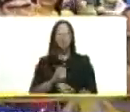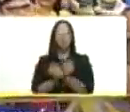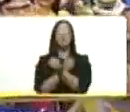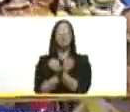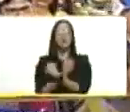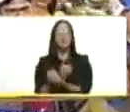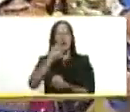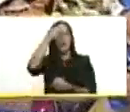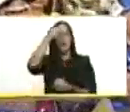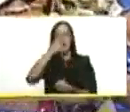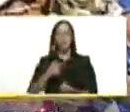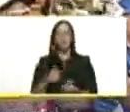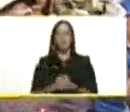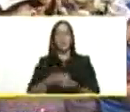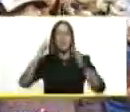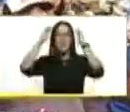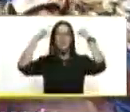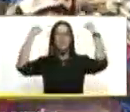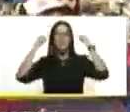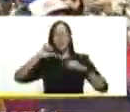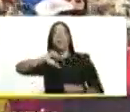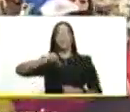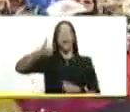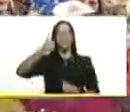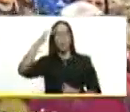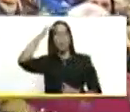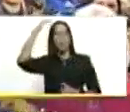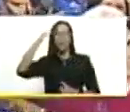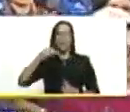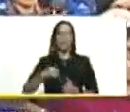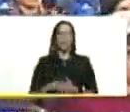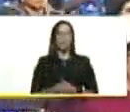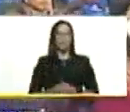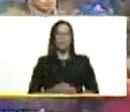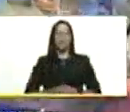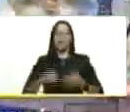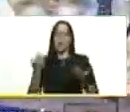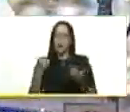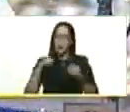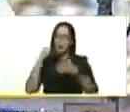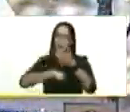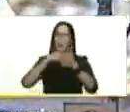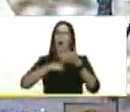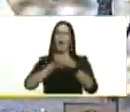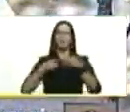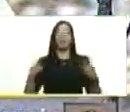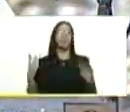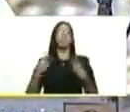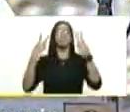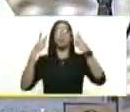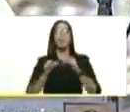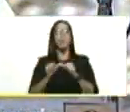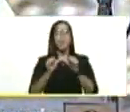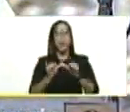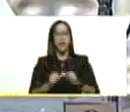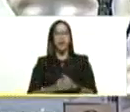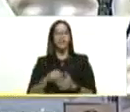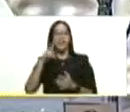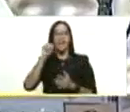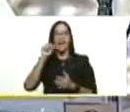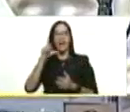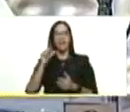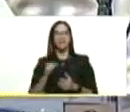pueblo. Miliciano, mayor general Leal Tellería, al combate, a la batalla y a la victoria permanente, Leal